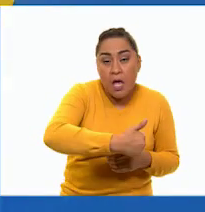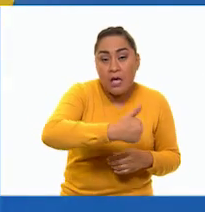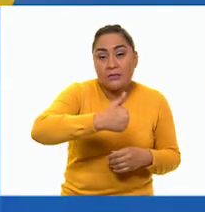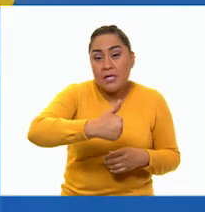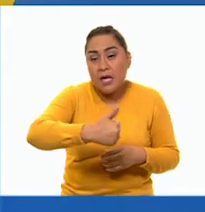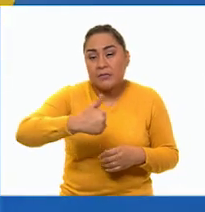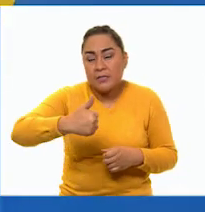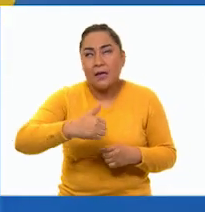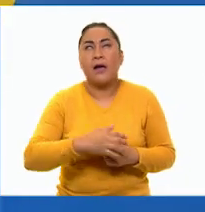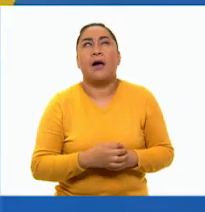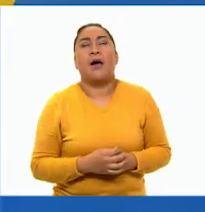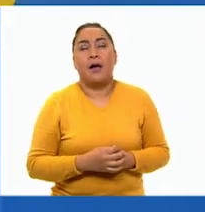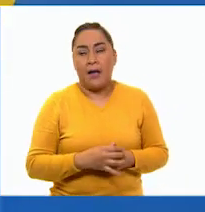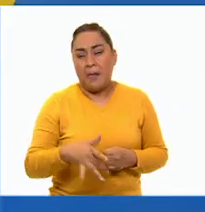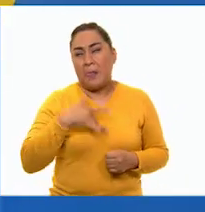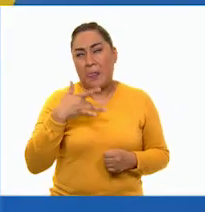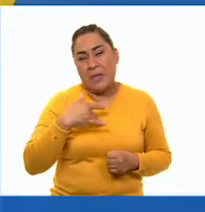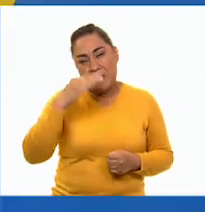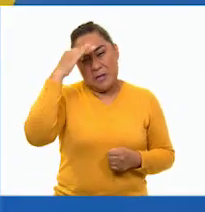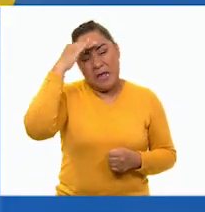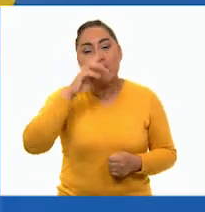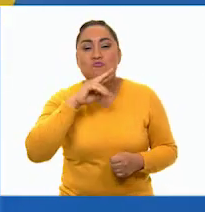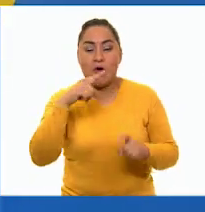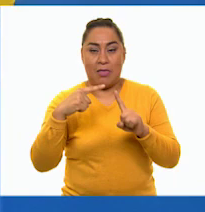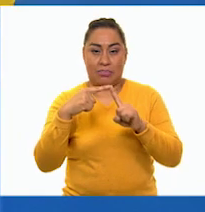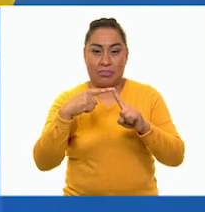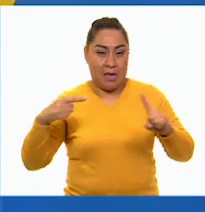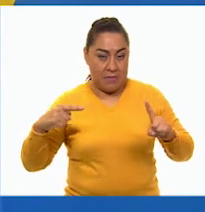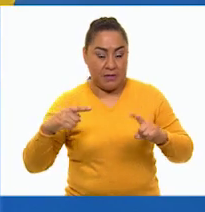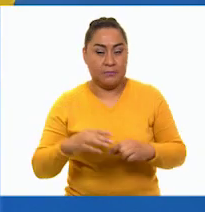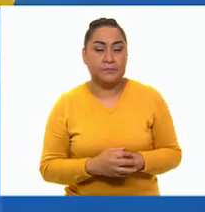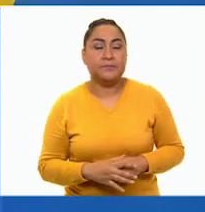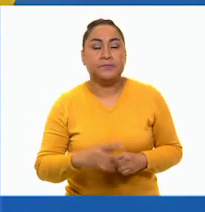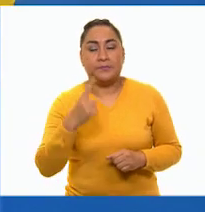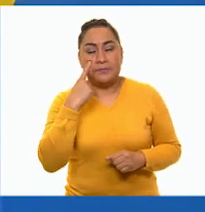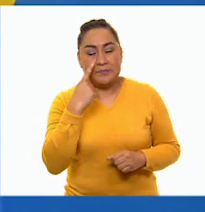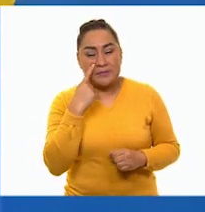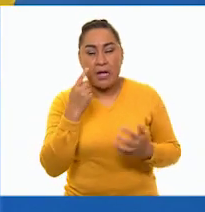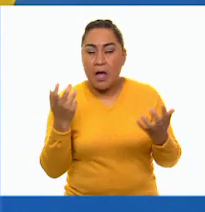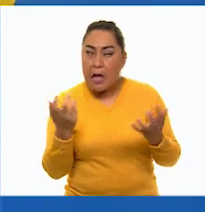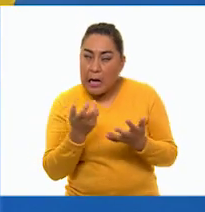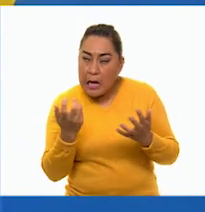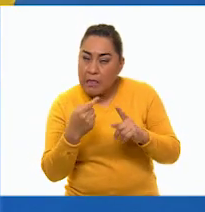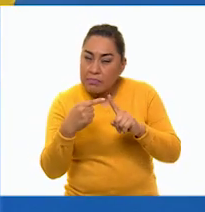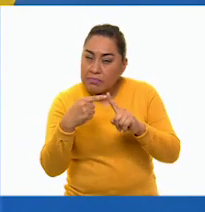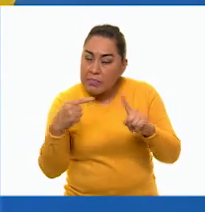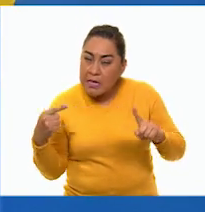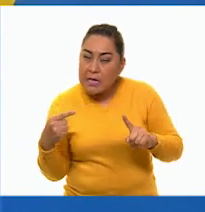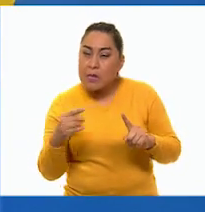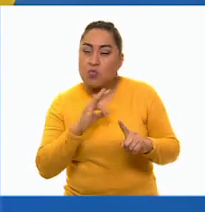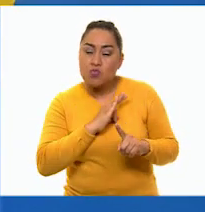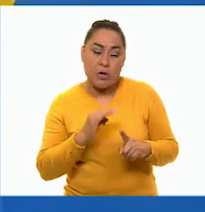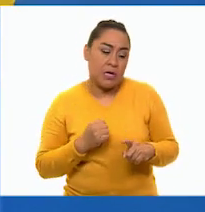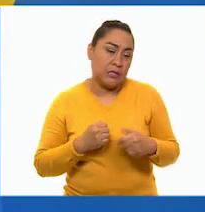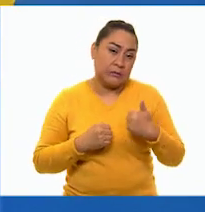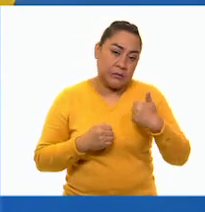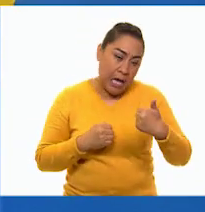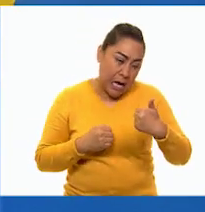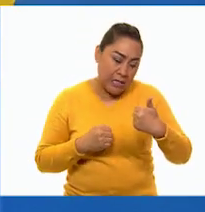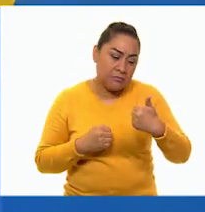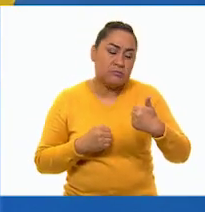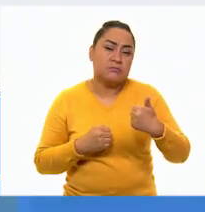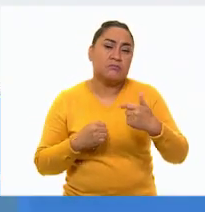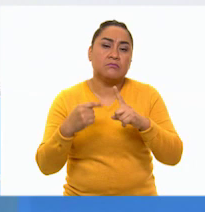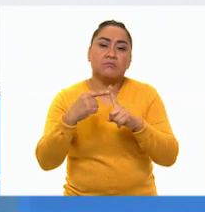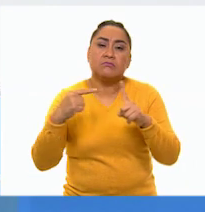pienso que podemos recurrir a la división, maestra. Sería dividir cada posible cantidad total de libretas, entre